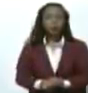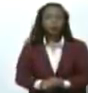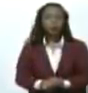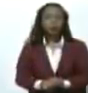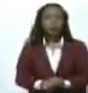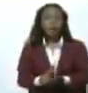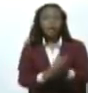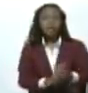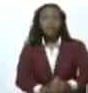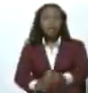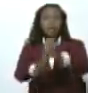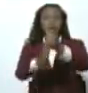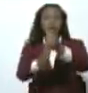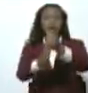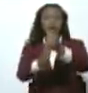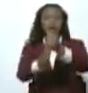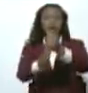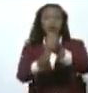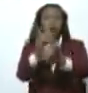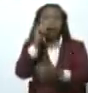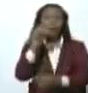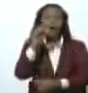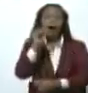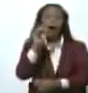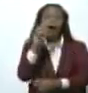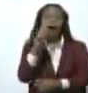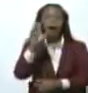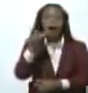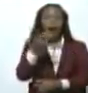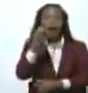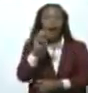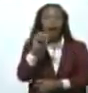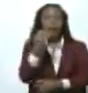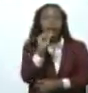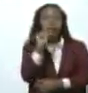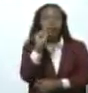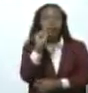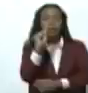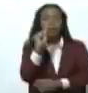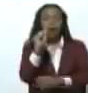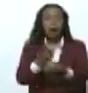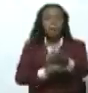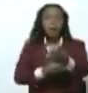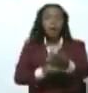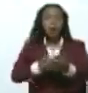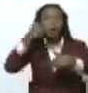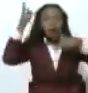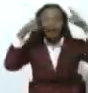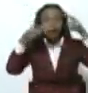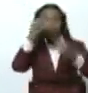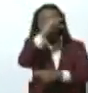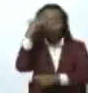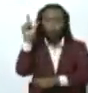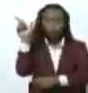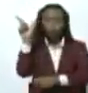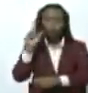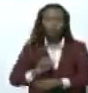encabezando Argenis de Jesús Chávez Frías, del PSUV,